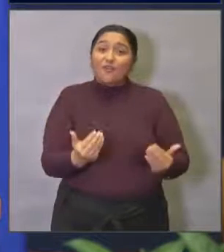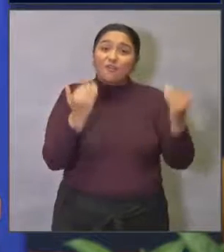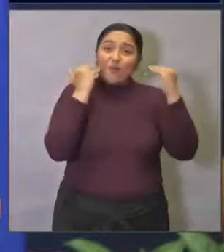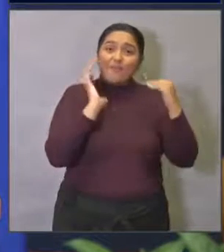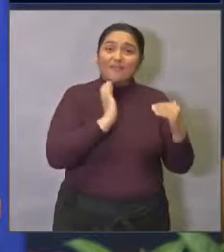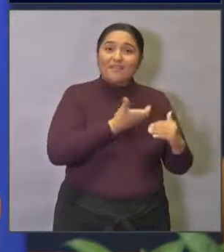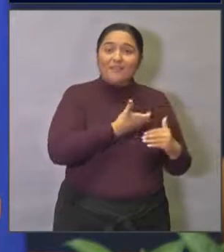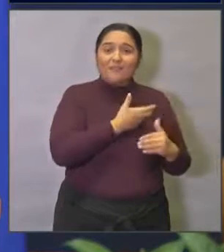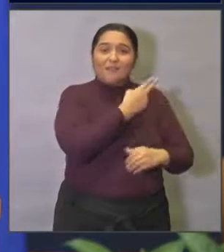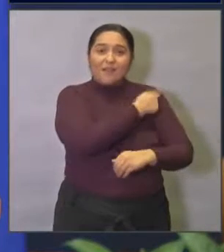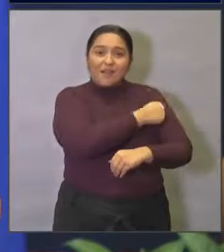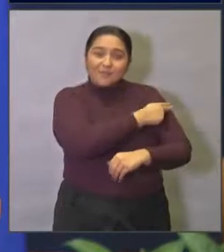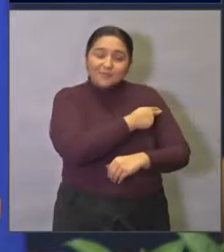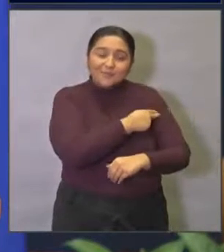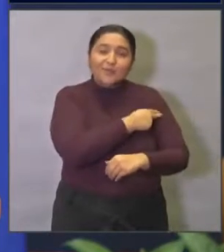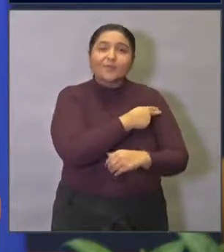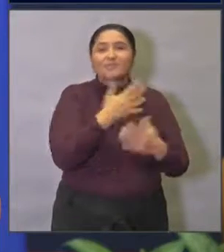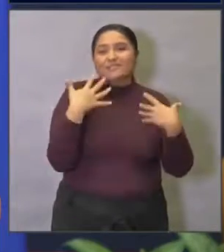salud